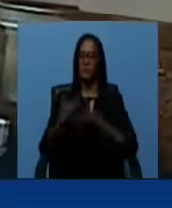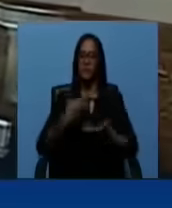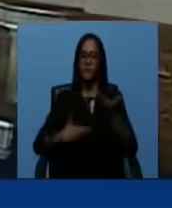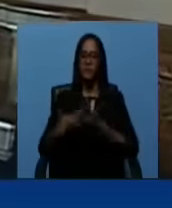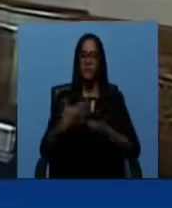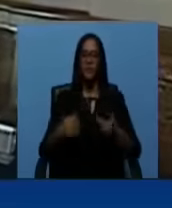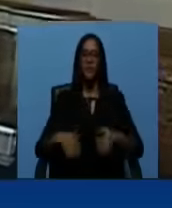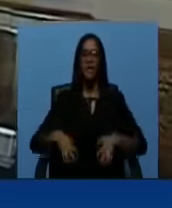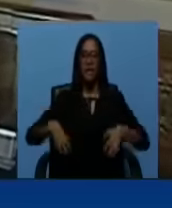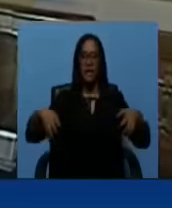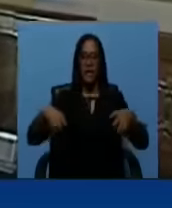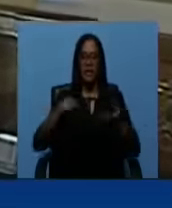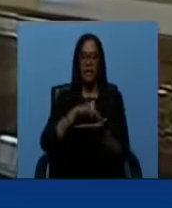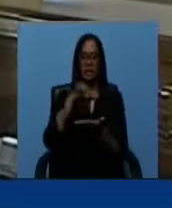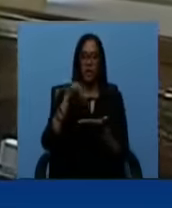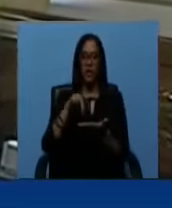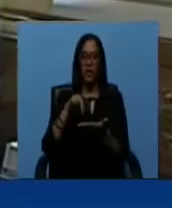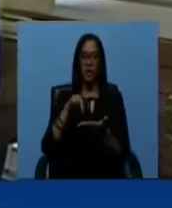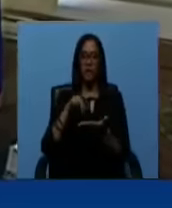riqueza nacional.